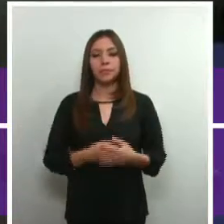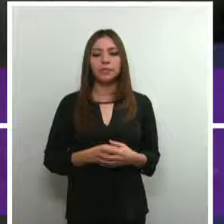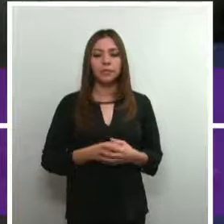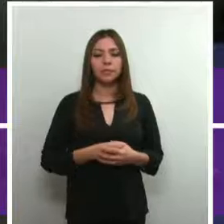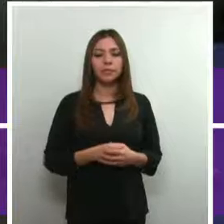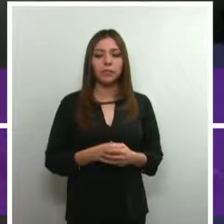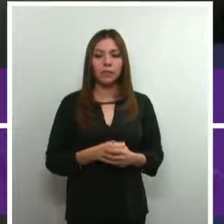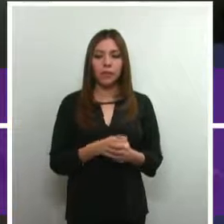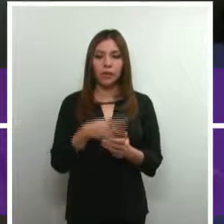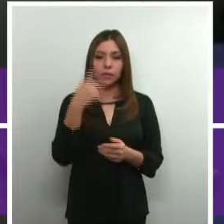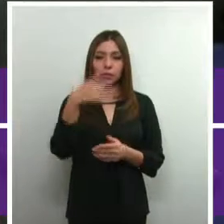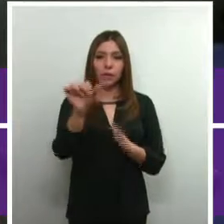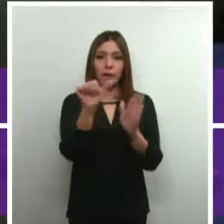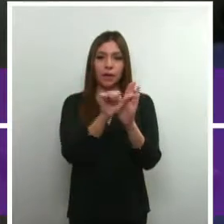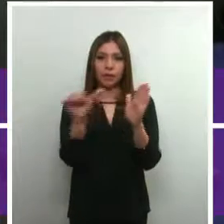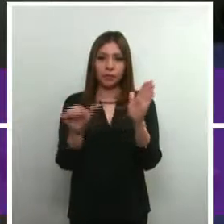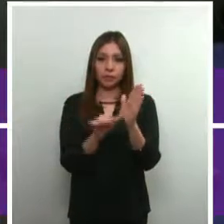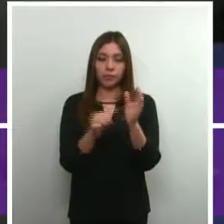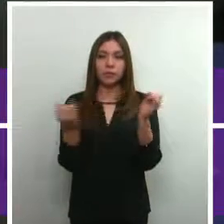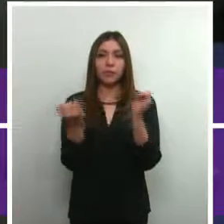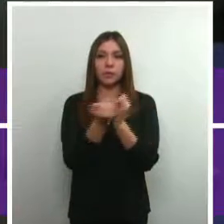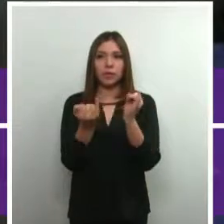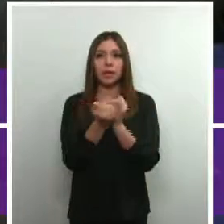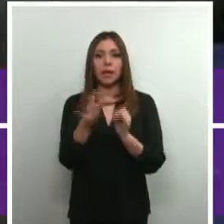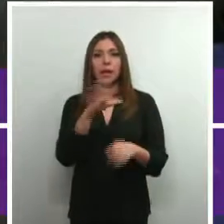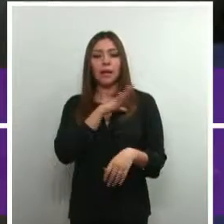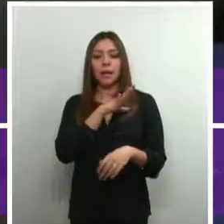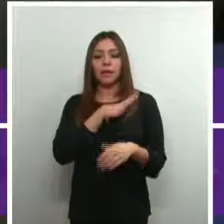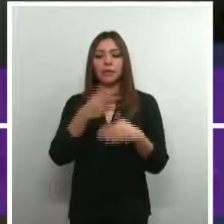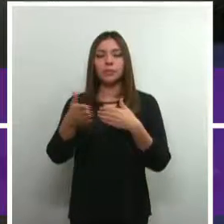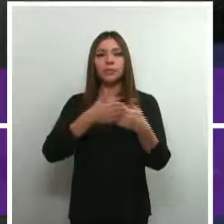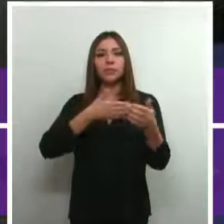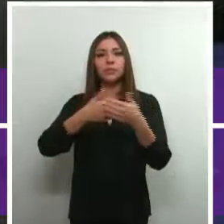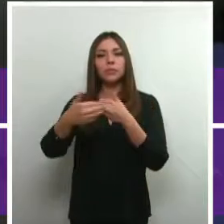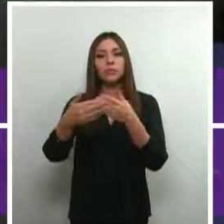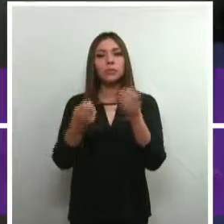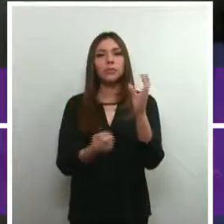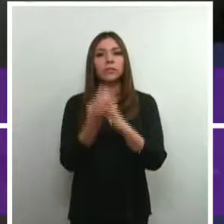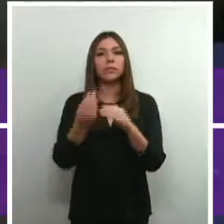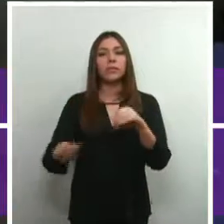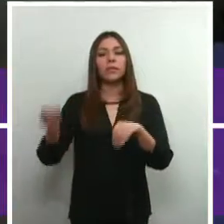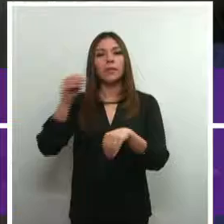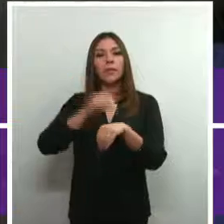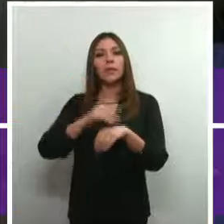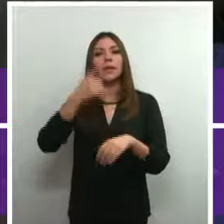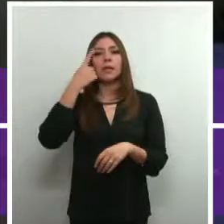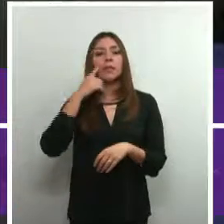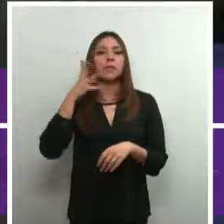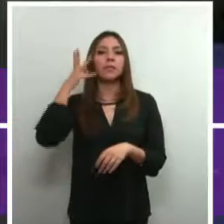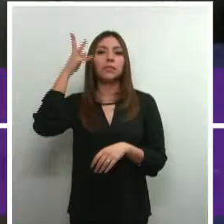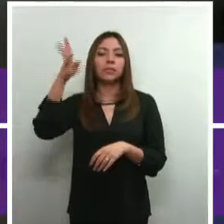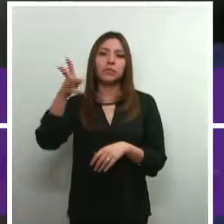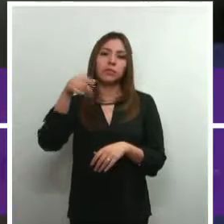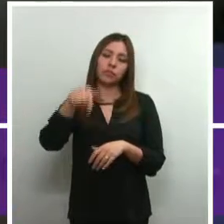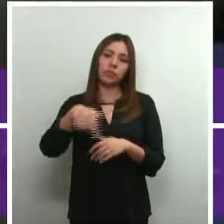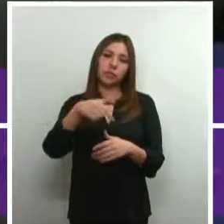Este artículo presenta además una innovación que nos da esperanza de que nuestra